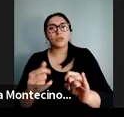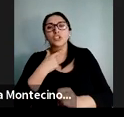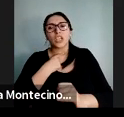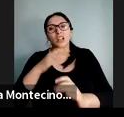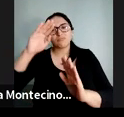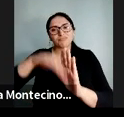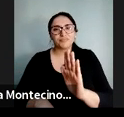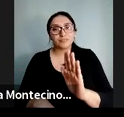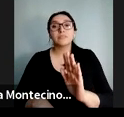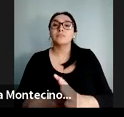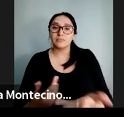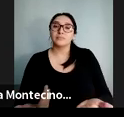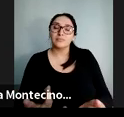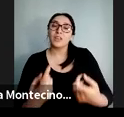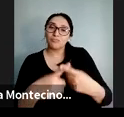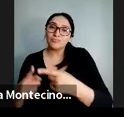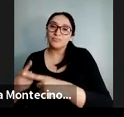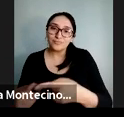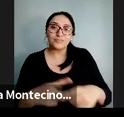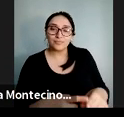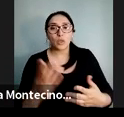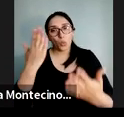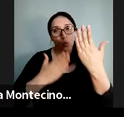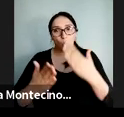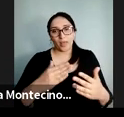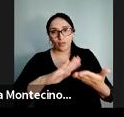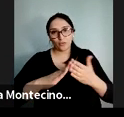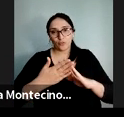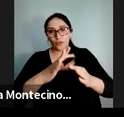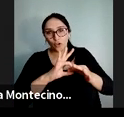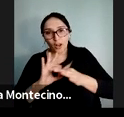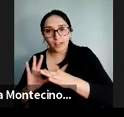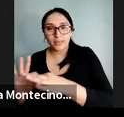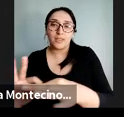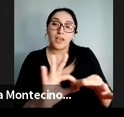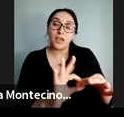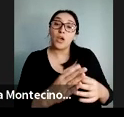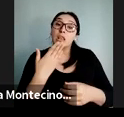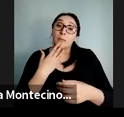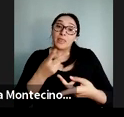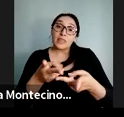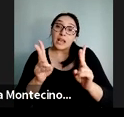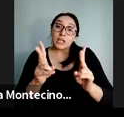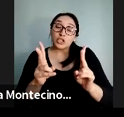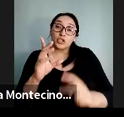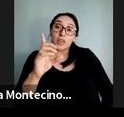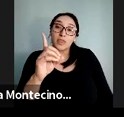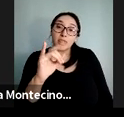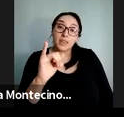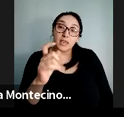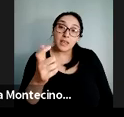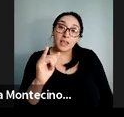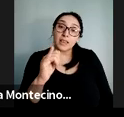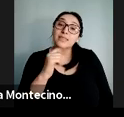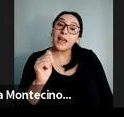entre otros. Entrega un paso a paso de un cuidado colectivo. Y también está derechosdigitales.org, que aborda también